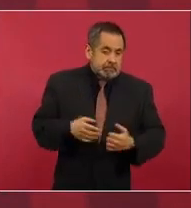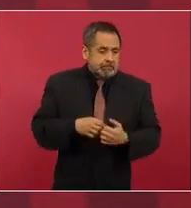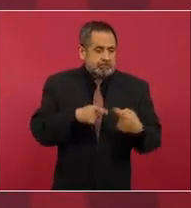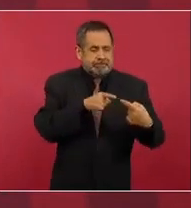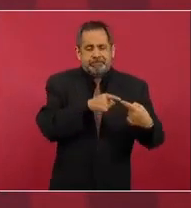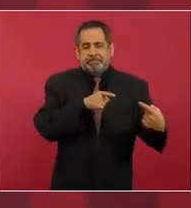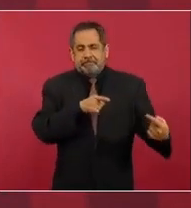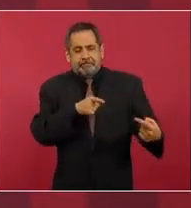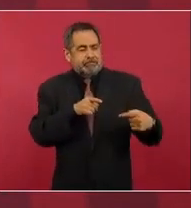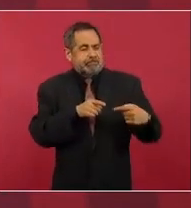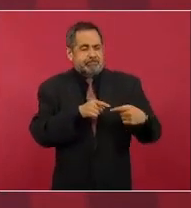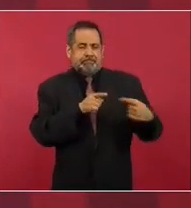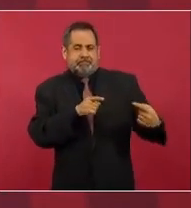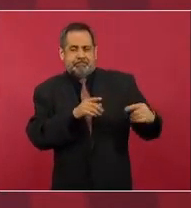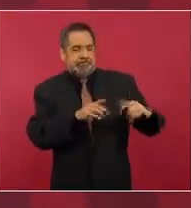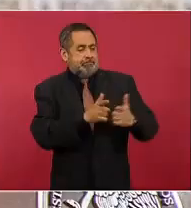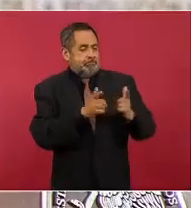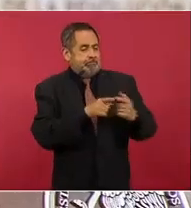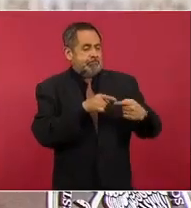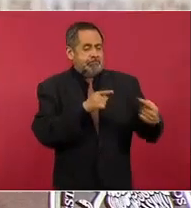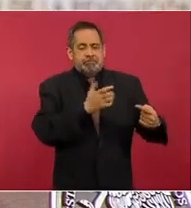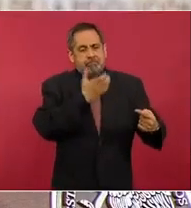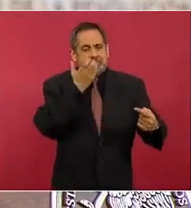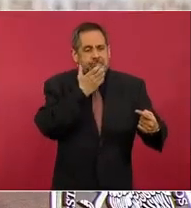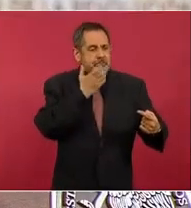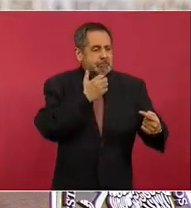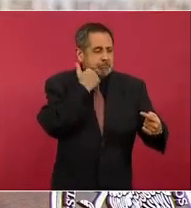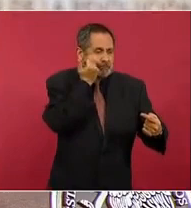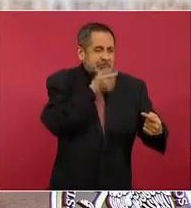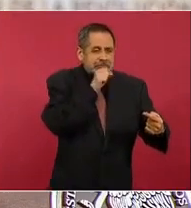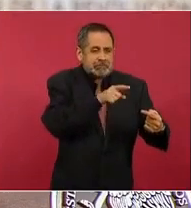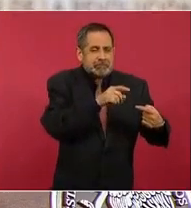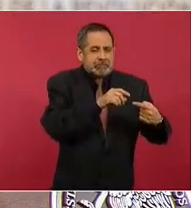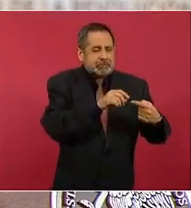nuestros adversarios conservadores,